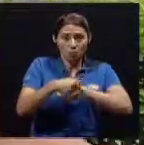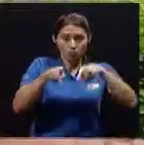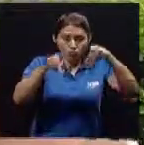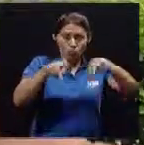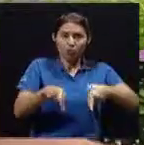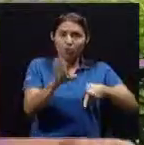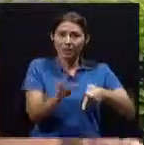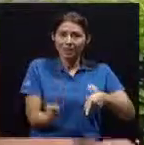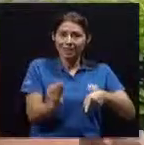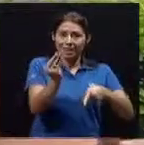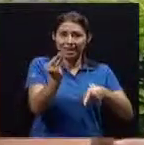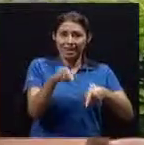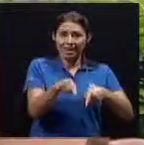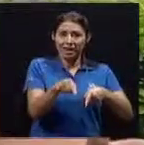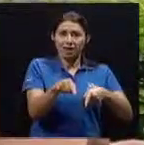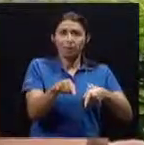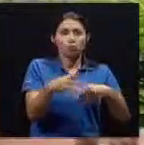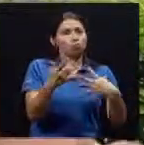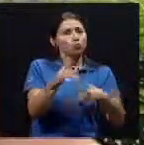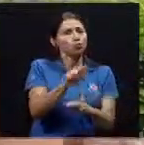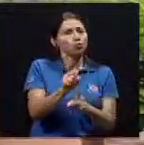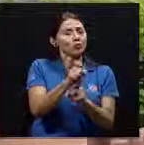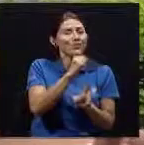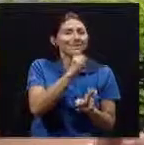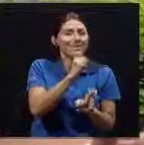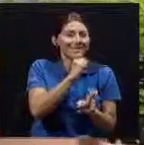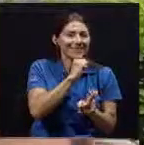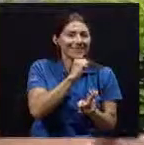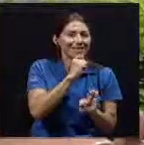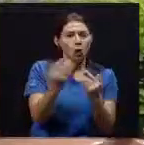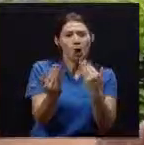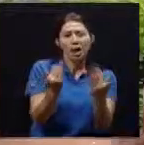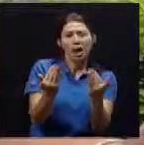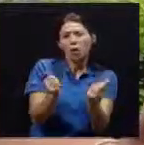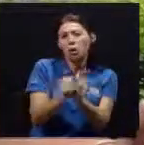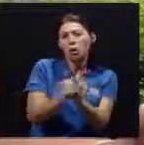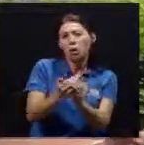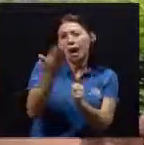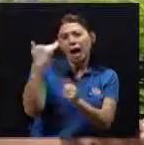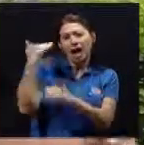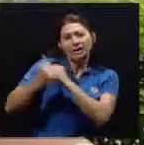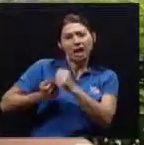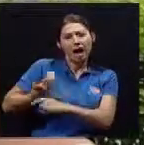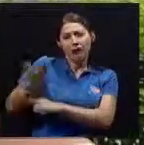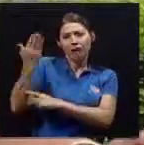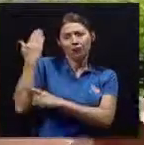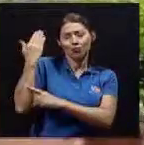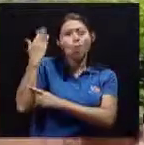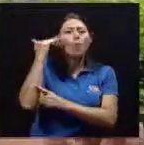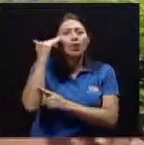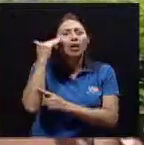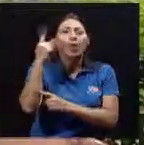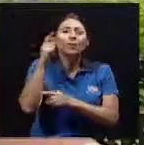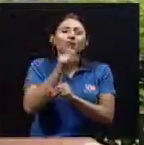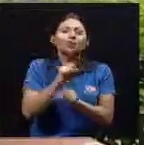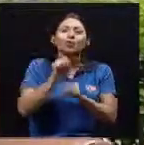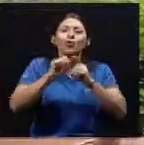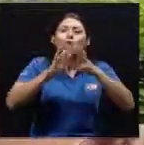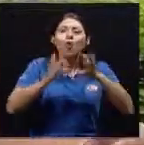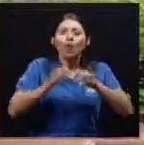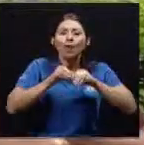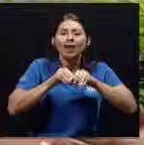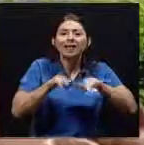ser adolescente es más difícil, ¿verdad? Que podemos decirlo que hace unos 10, 20 años, precisamente por la globalización, por los